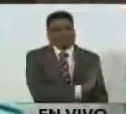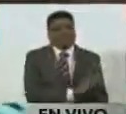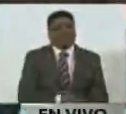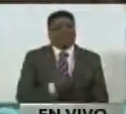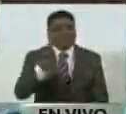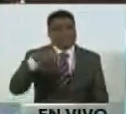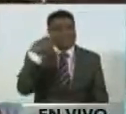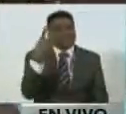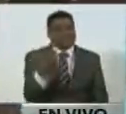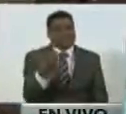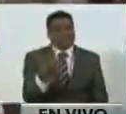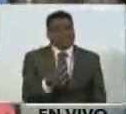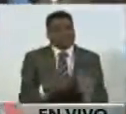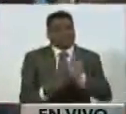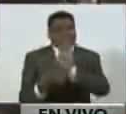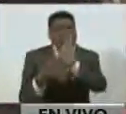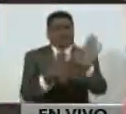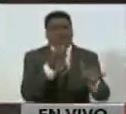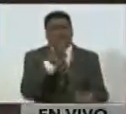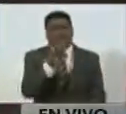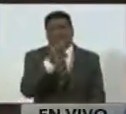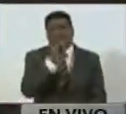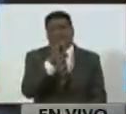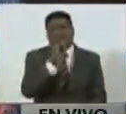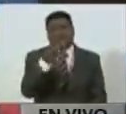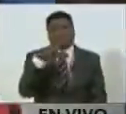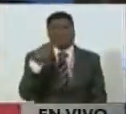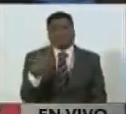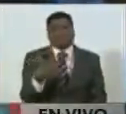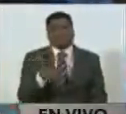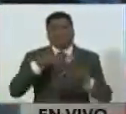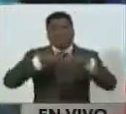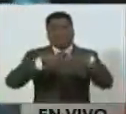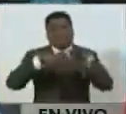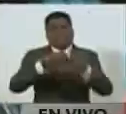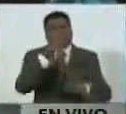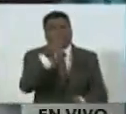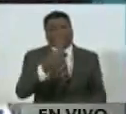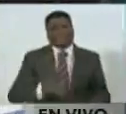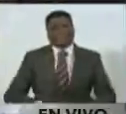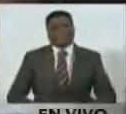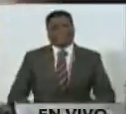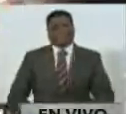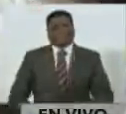más adelante les estaremos ofreciendo información de esta tradicional marcha.